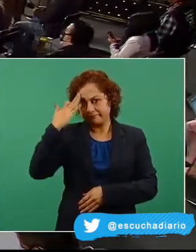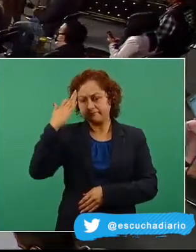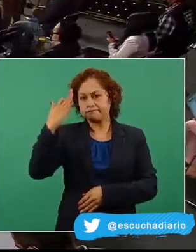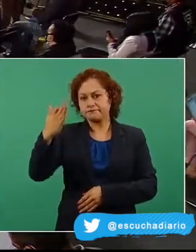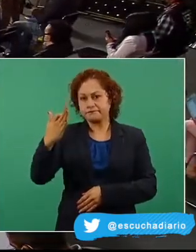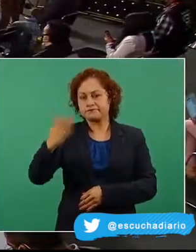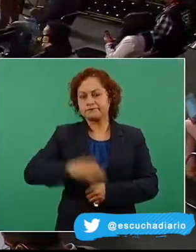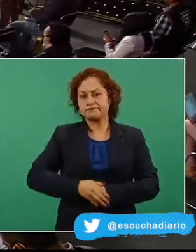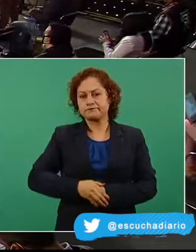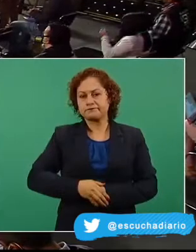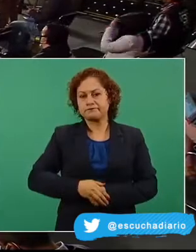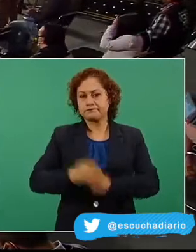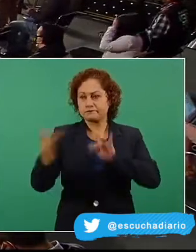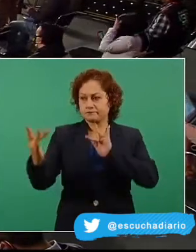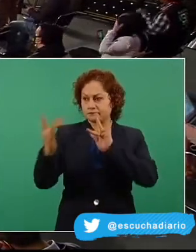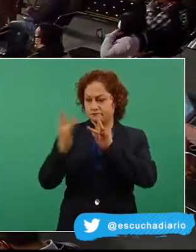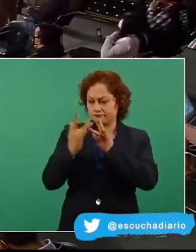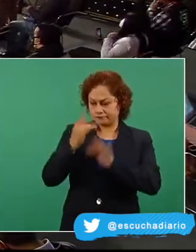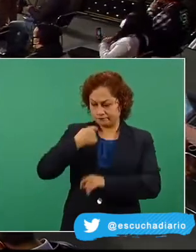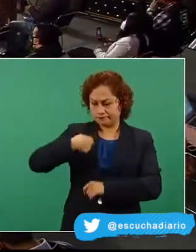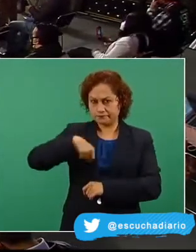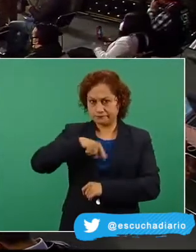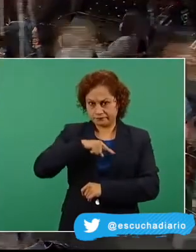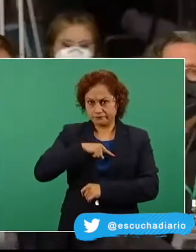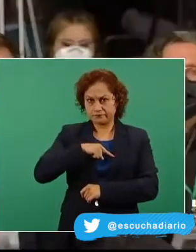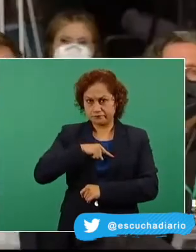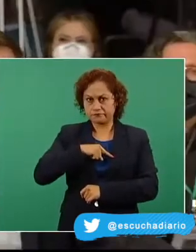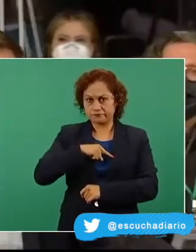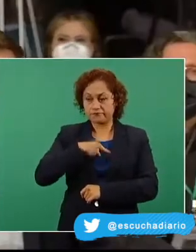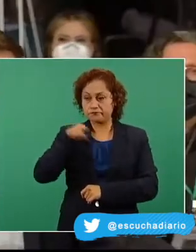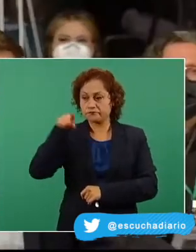es la condena pública por lo que realizaron.